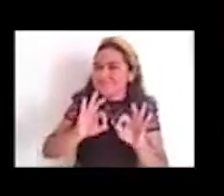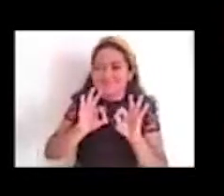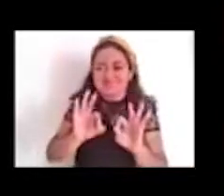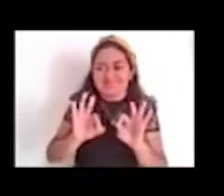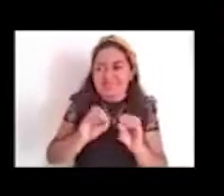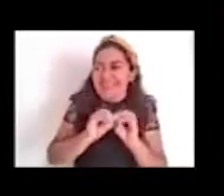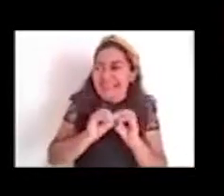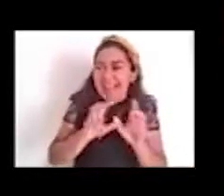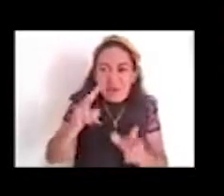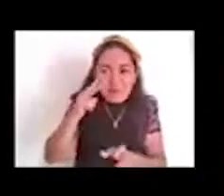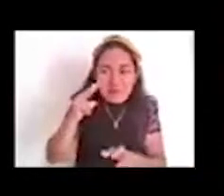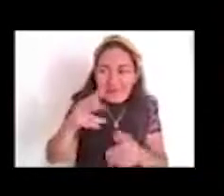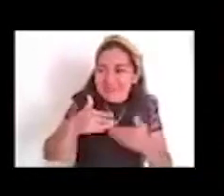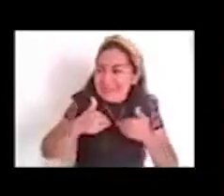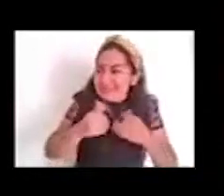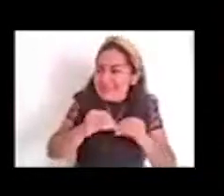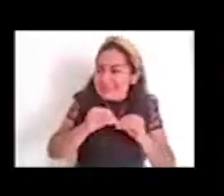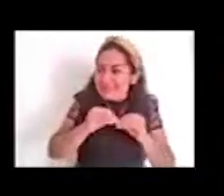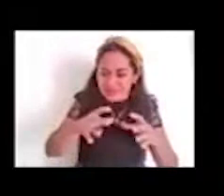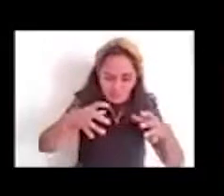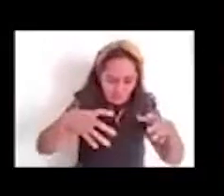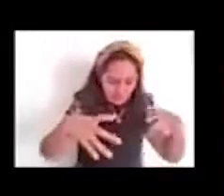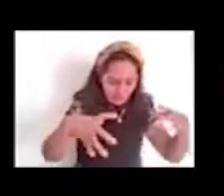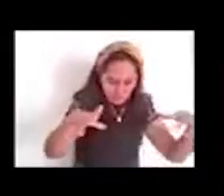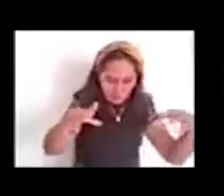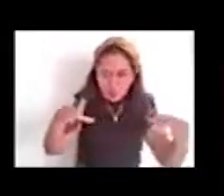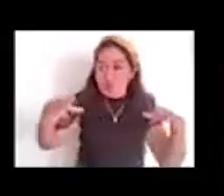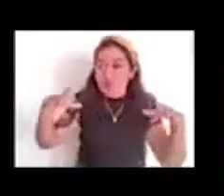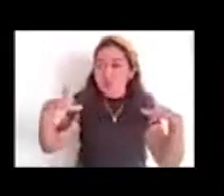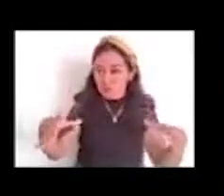corazón, el ombligo